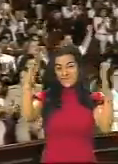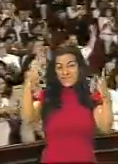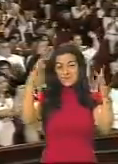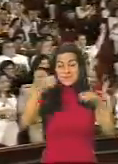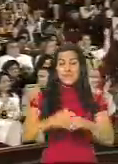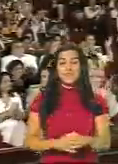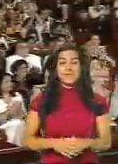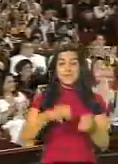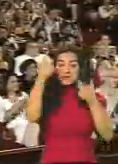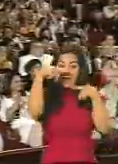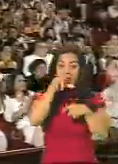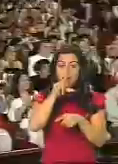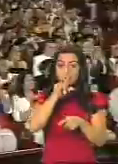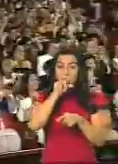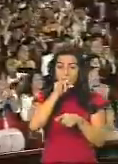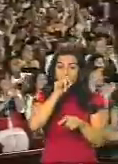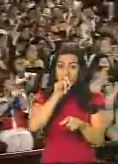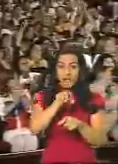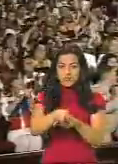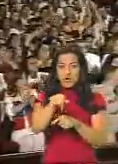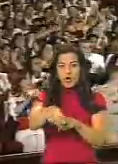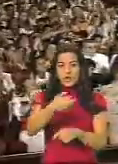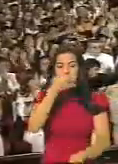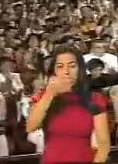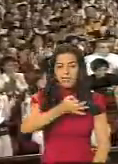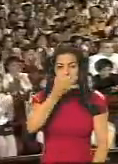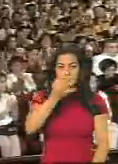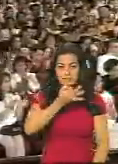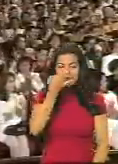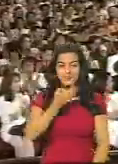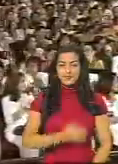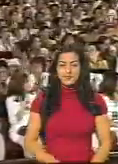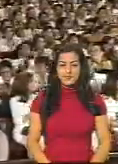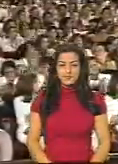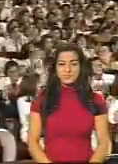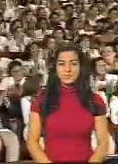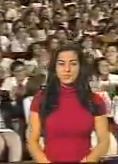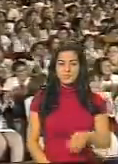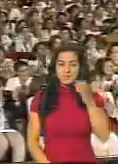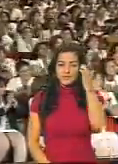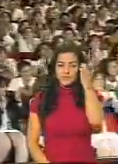Esto lo lanzó por Chávez Candanga en horas de la tarde.